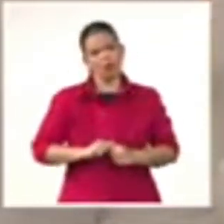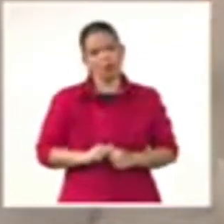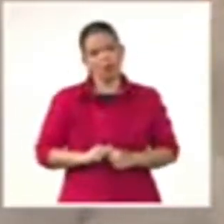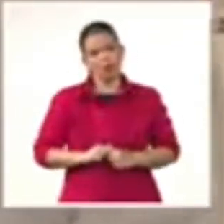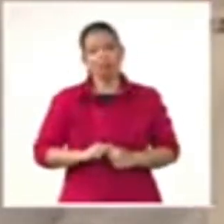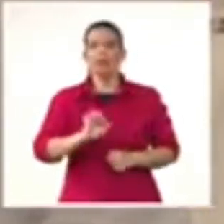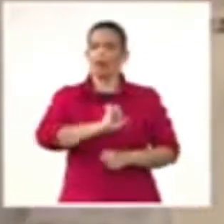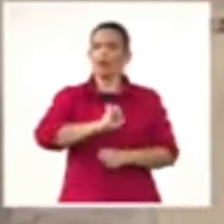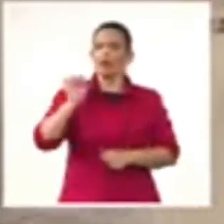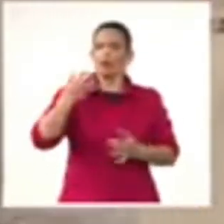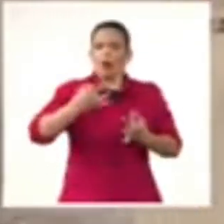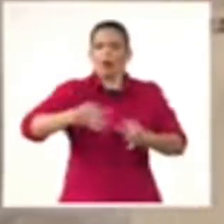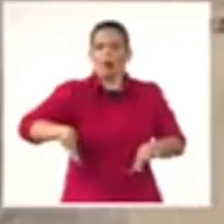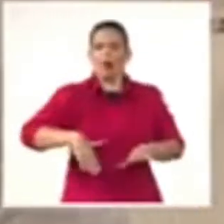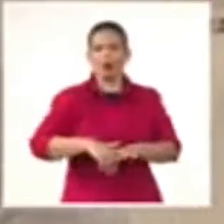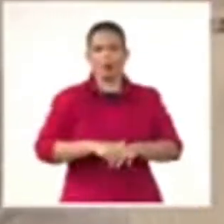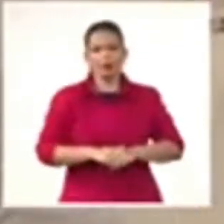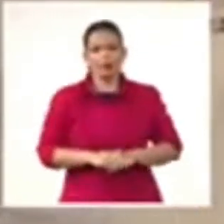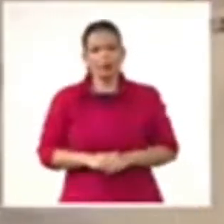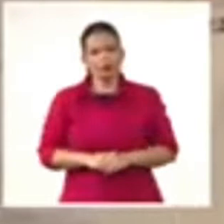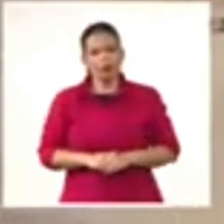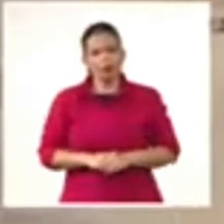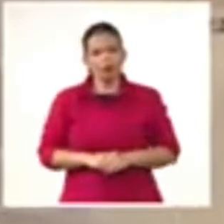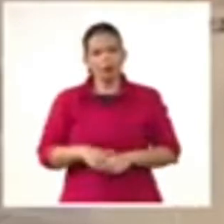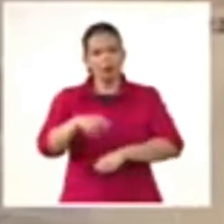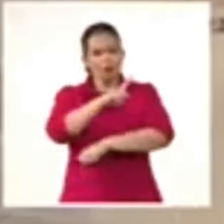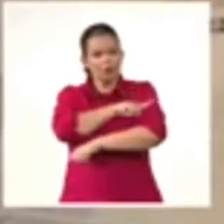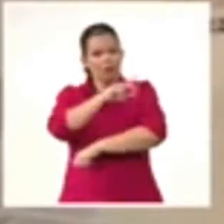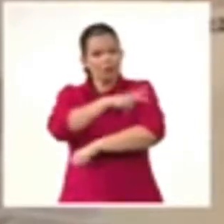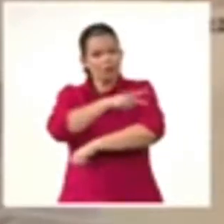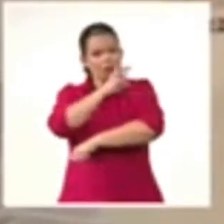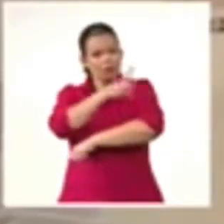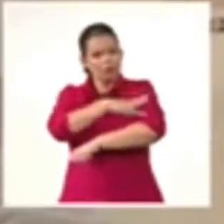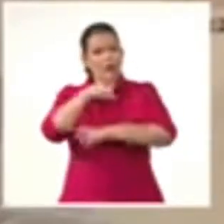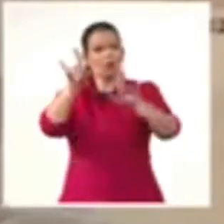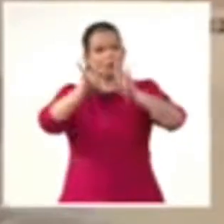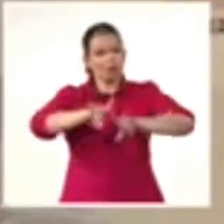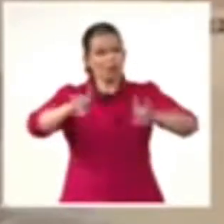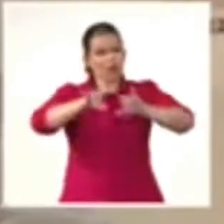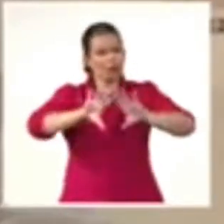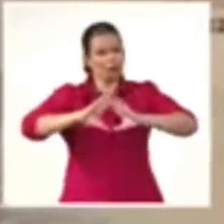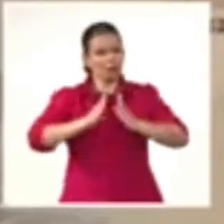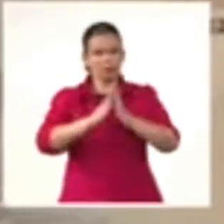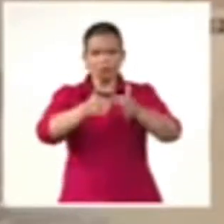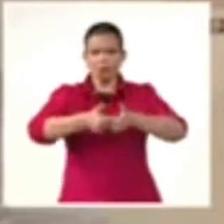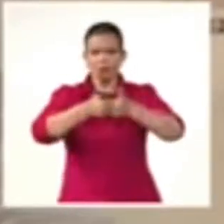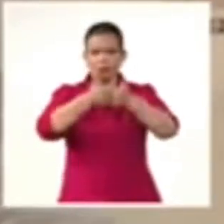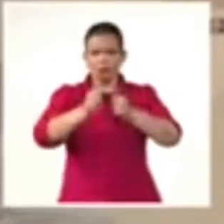en otros países endeudan al graduado para toda la vida. En